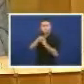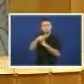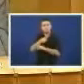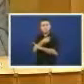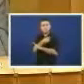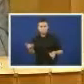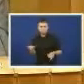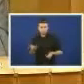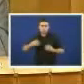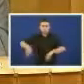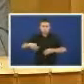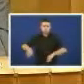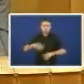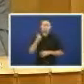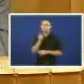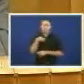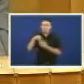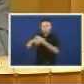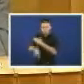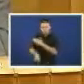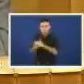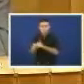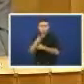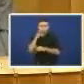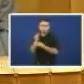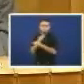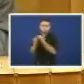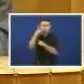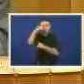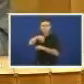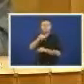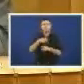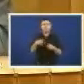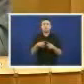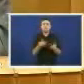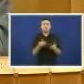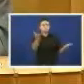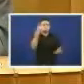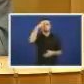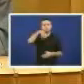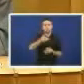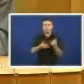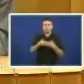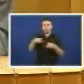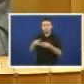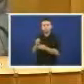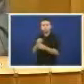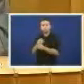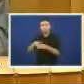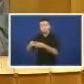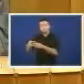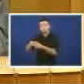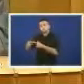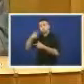e as cidadáns galegas saben das diferenzas e das afinidades ideolóxicas e políticas existentes entre as forzas que